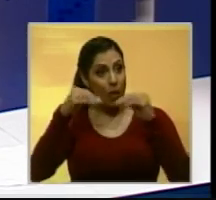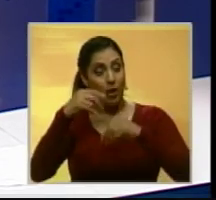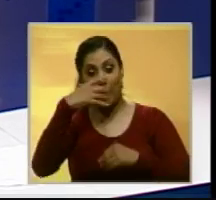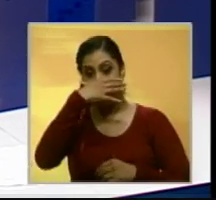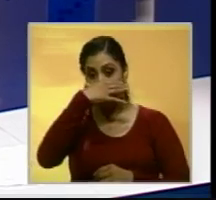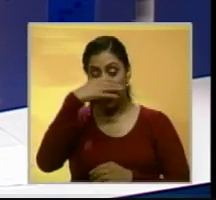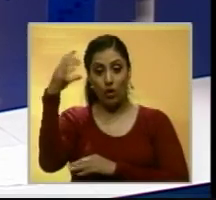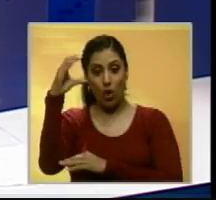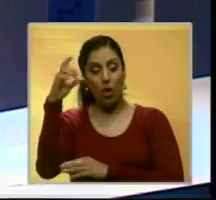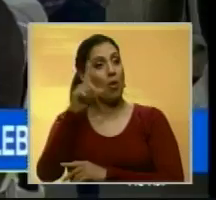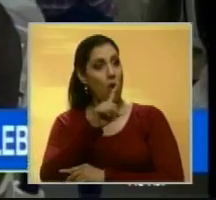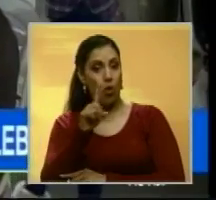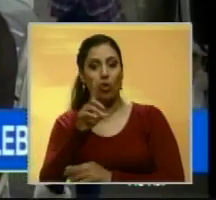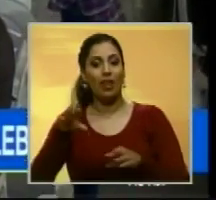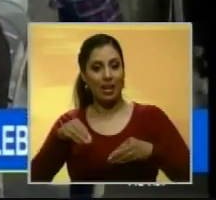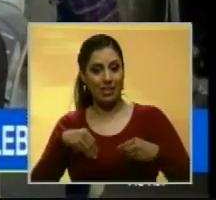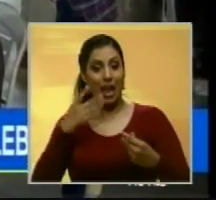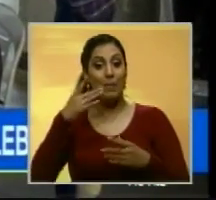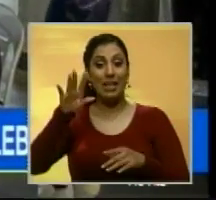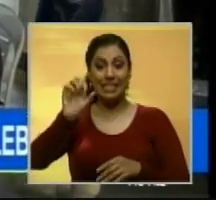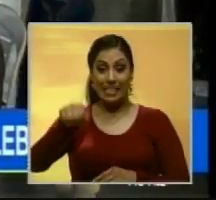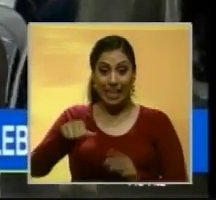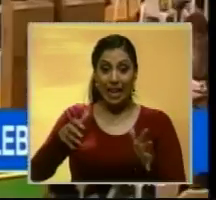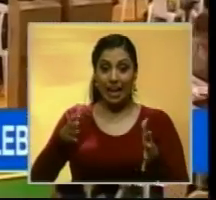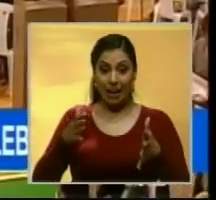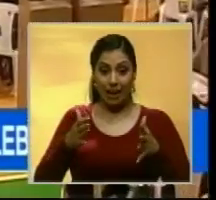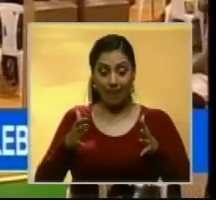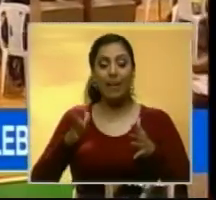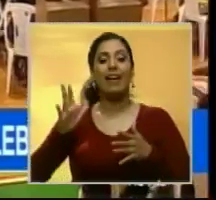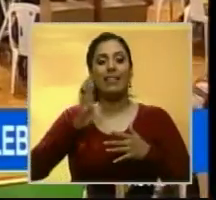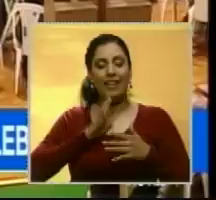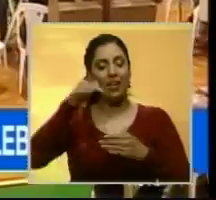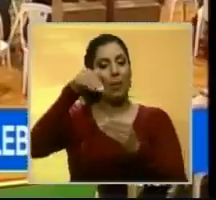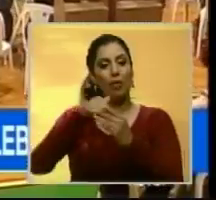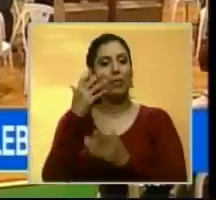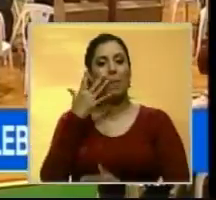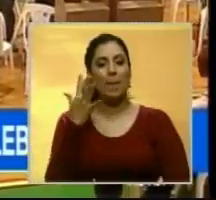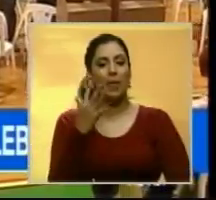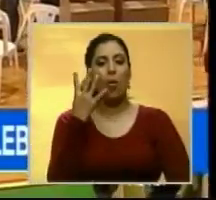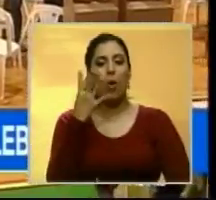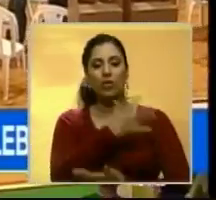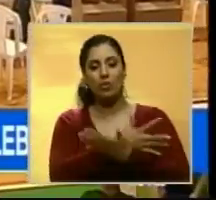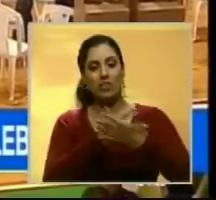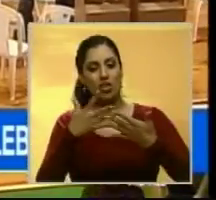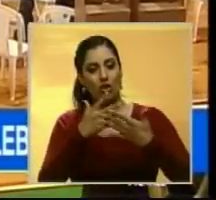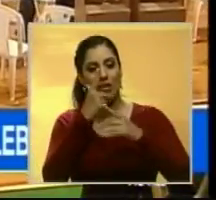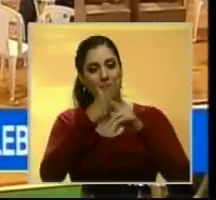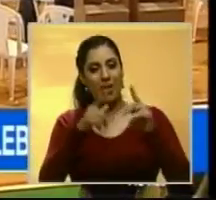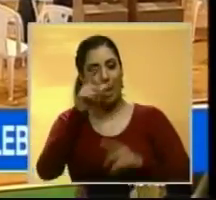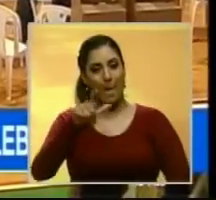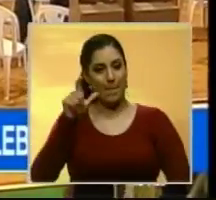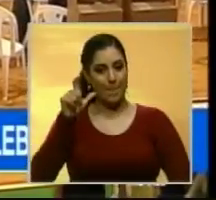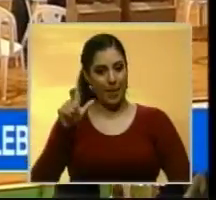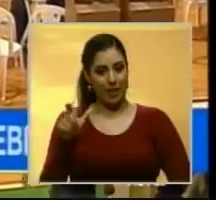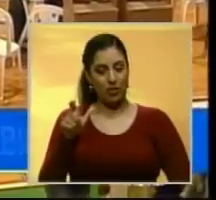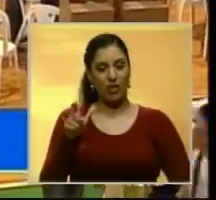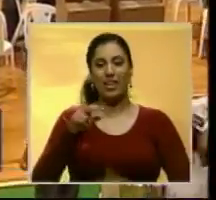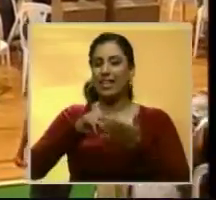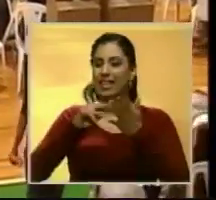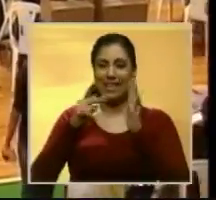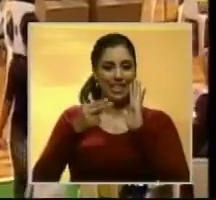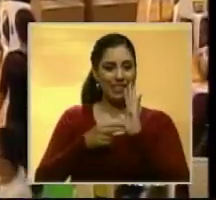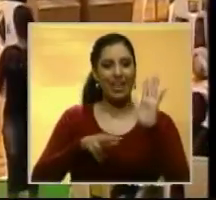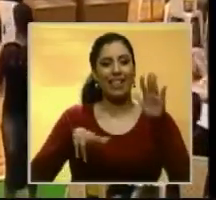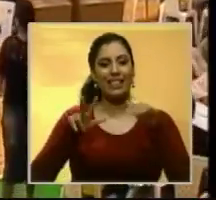país y las FARC. Para que el sí resulte ganador, requiere de la votación de al menos 4,5 millones de ciudadanos, lo que